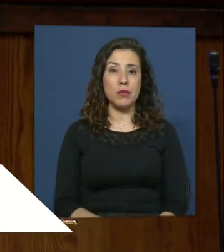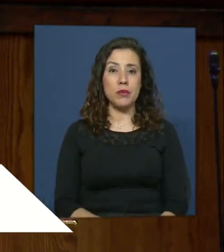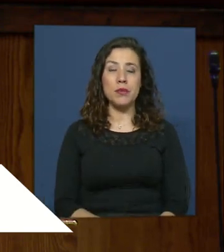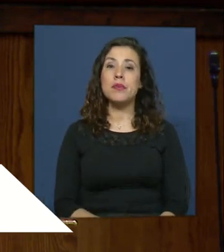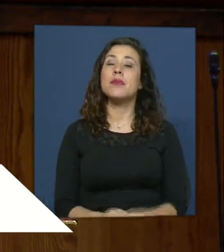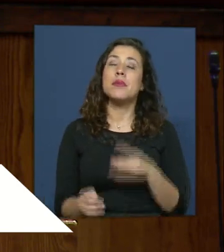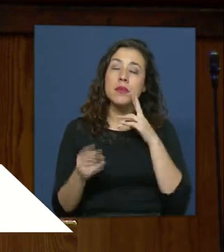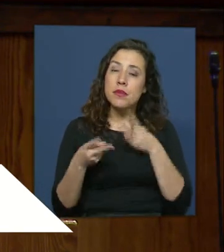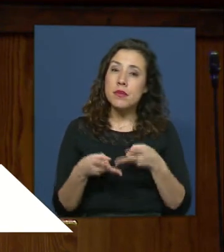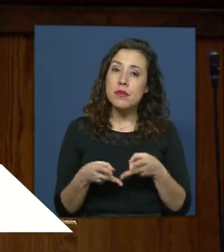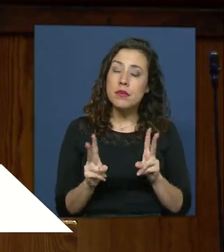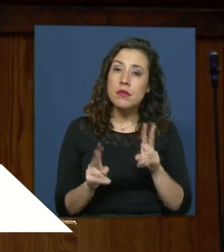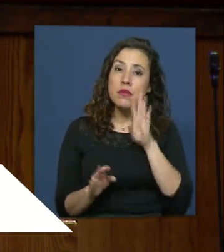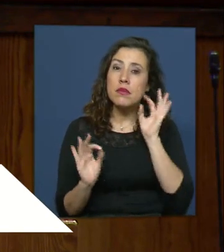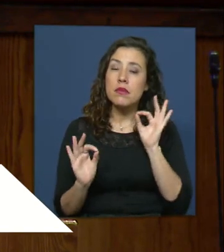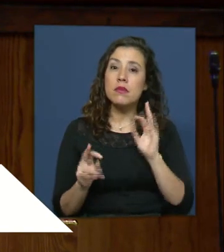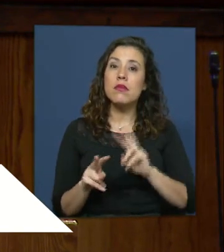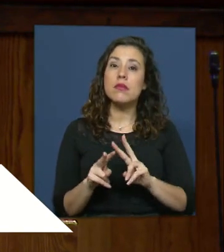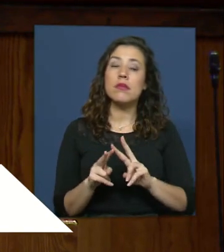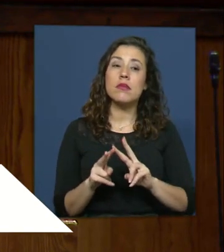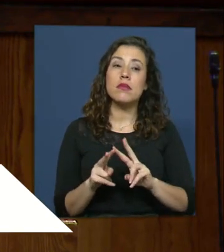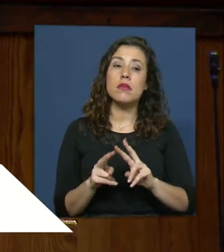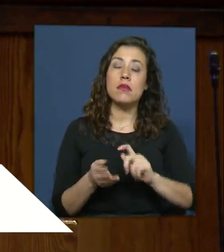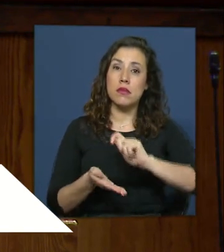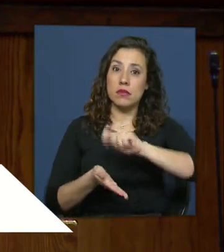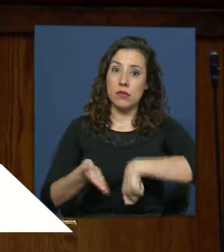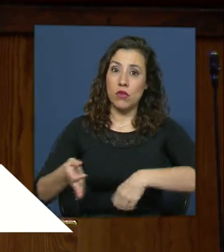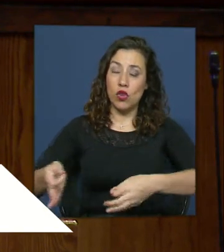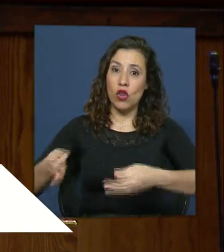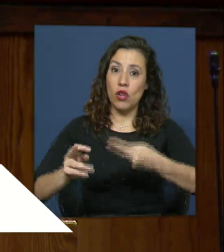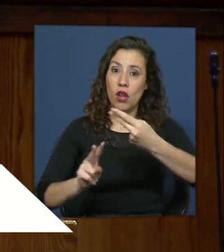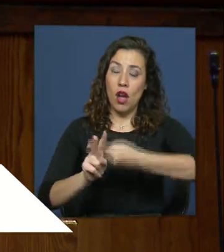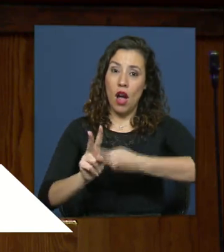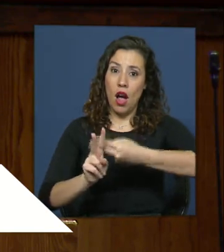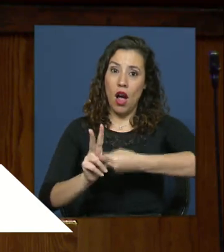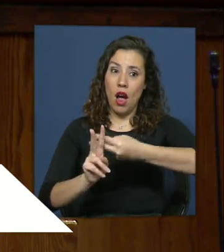permitía regularizar la posibilidad de celebrar contratos de